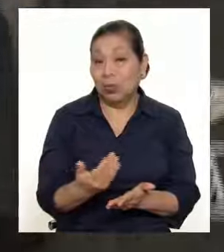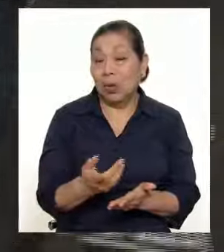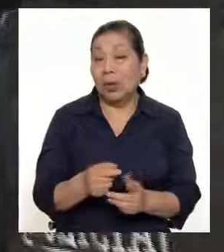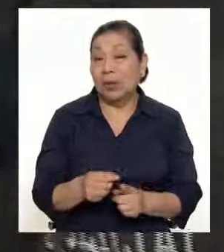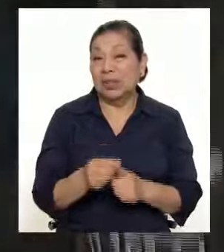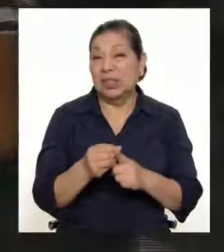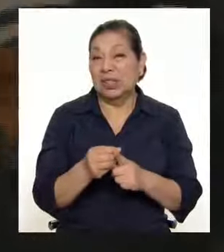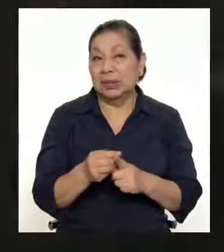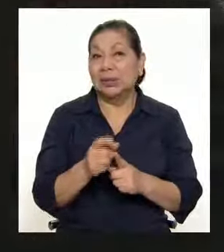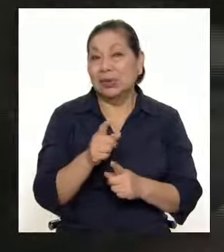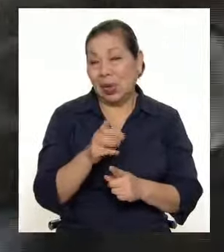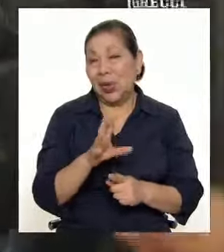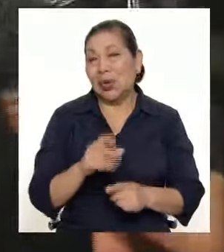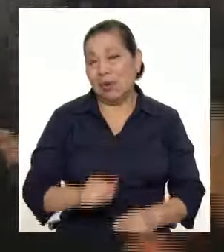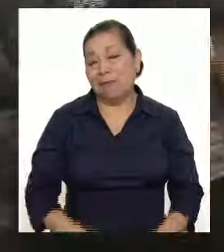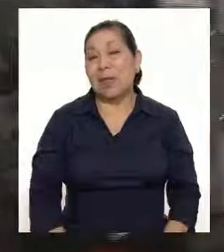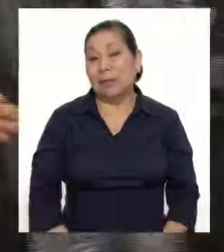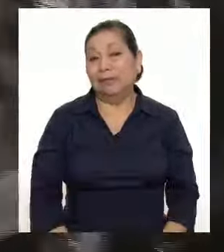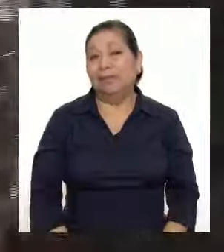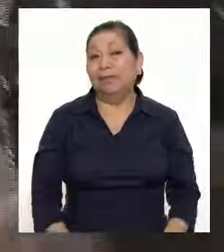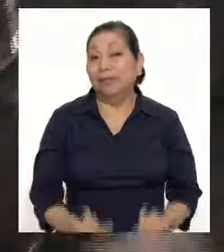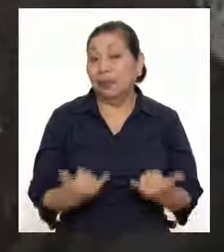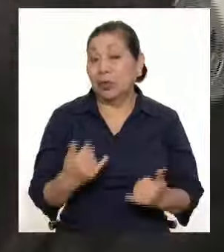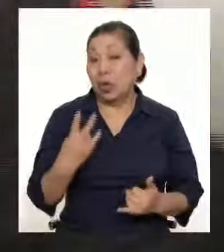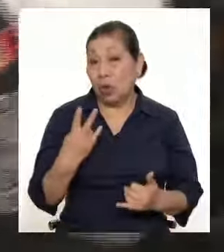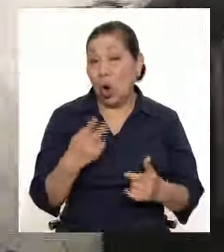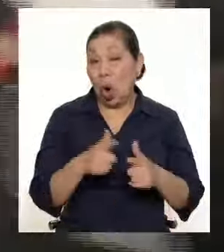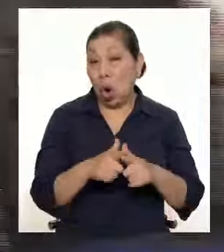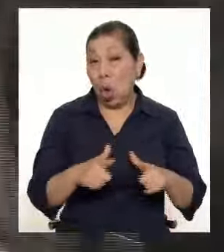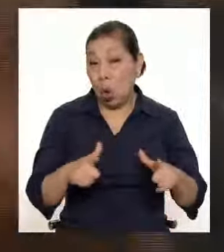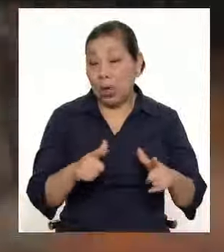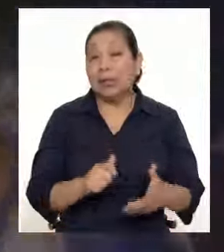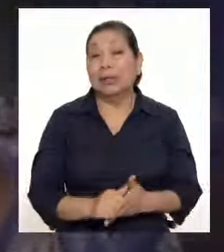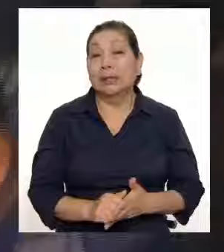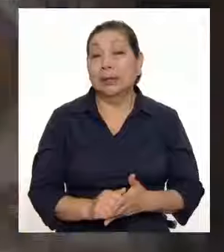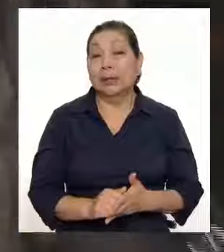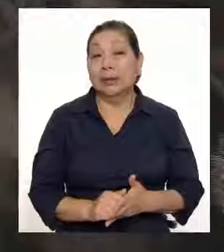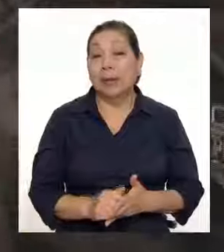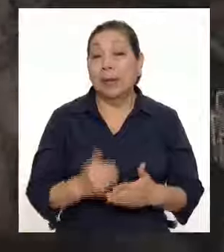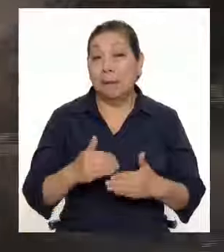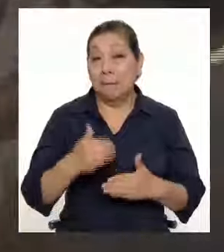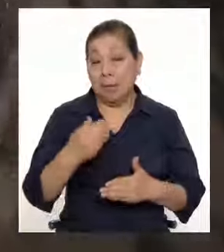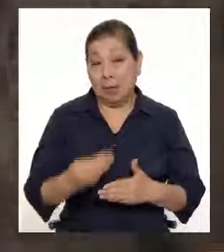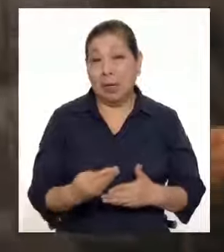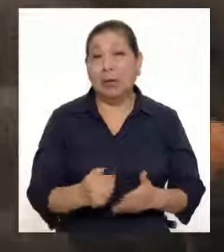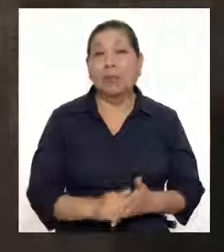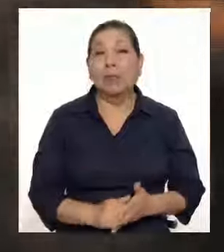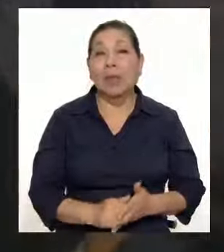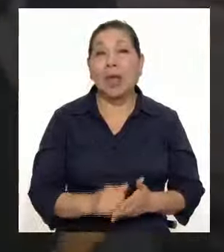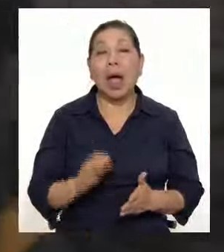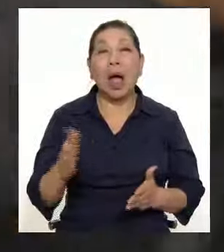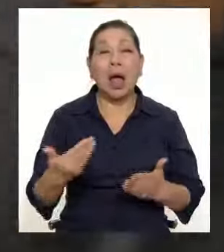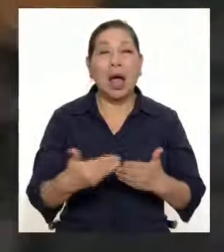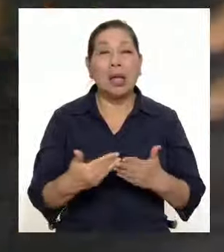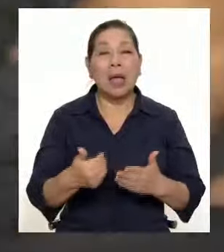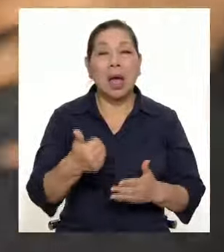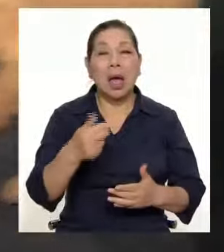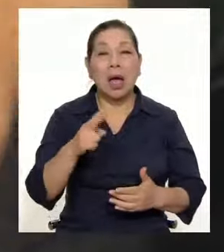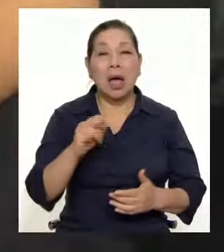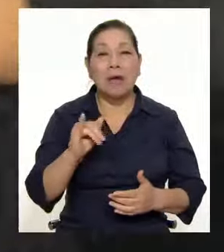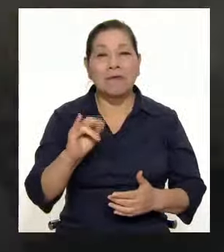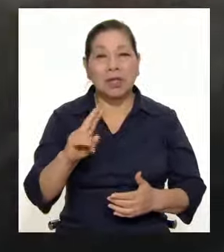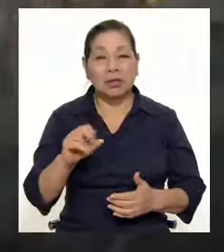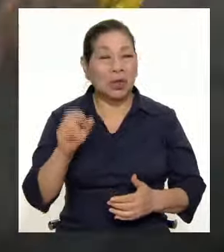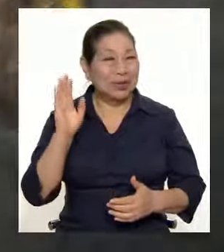sus principales delitos. Y estos dos locales, ubicados en la primera cuadra de la avenida Aviación, son su centro